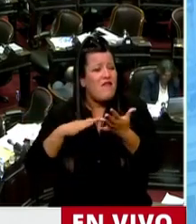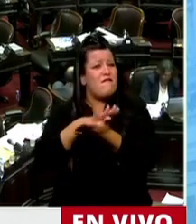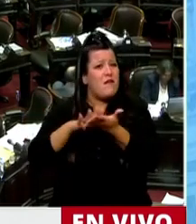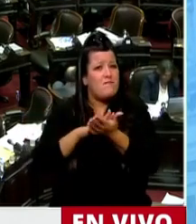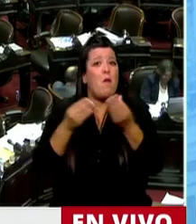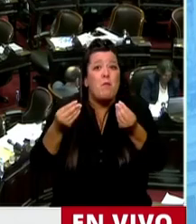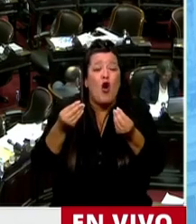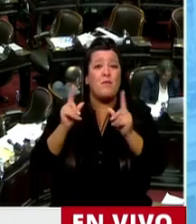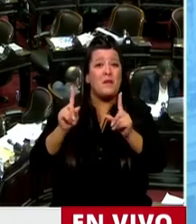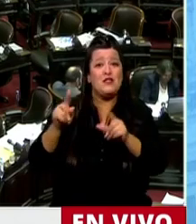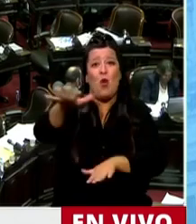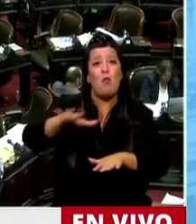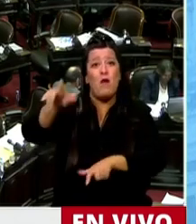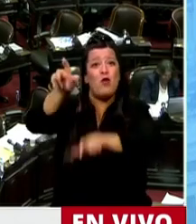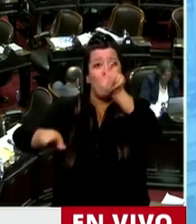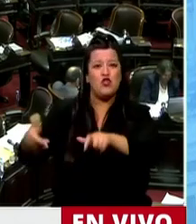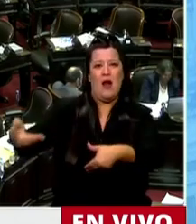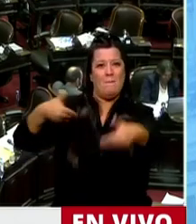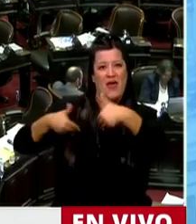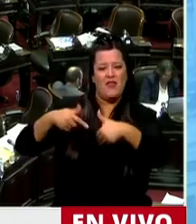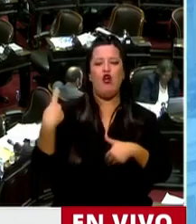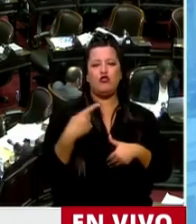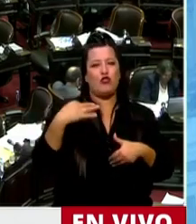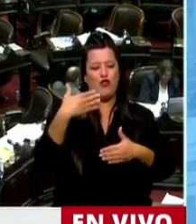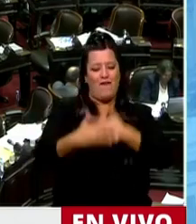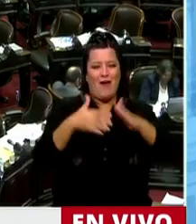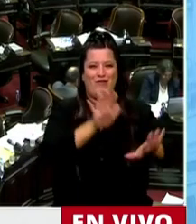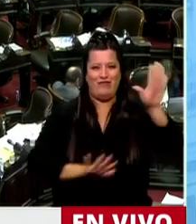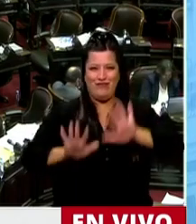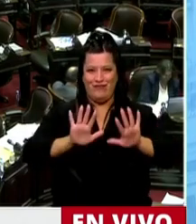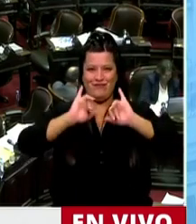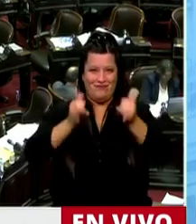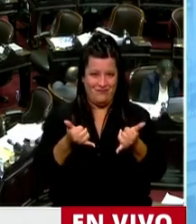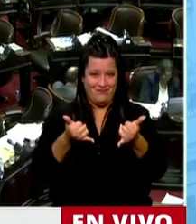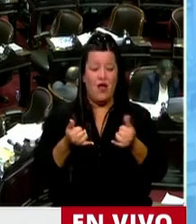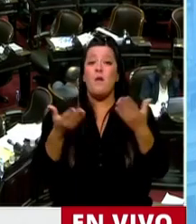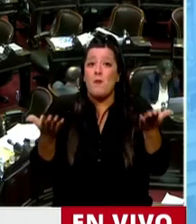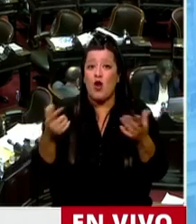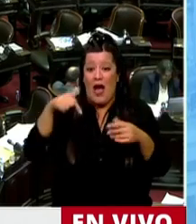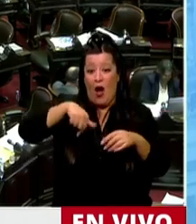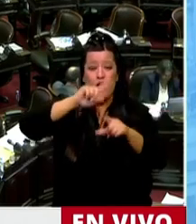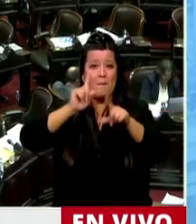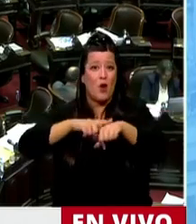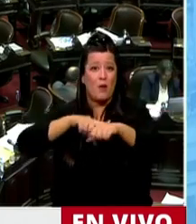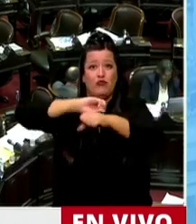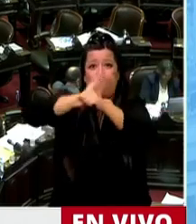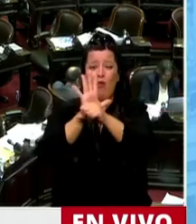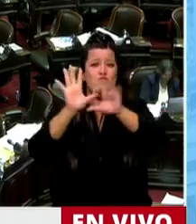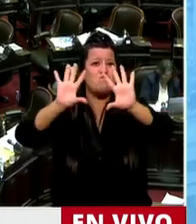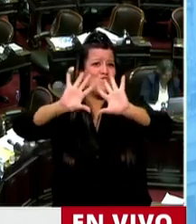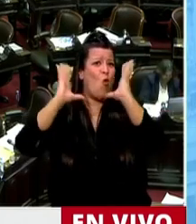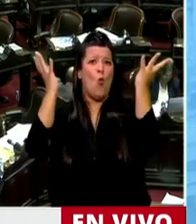el pueblo argentino demanda. Y en este momento, en este contexto de pandemia, que es de carácter